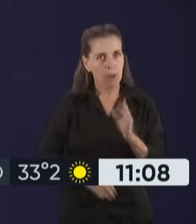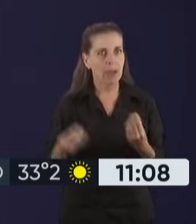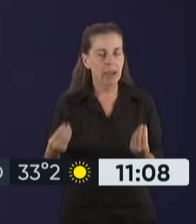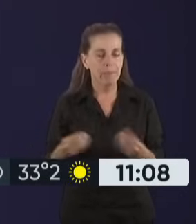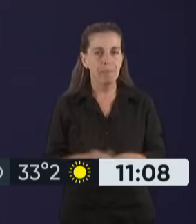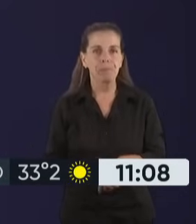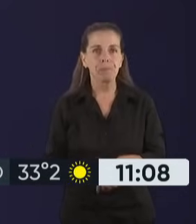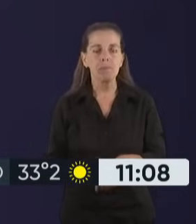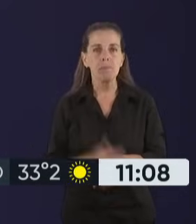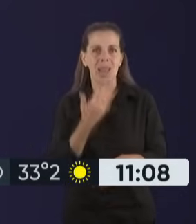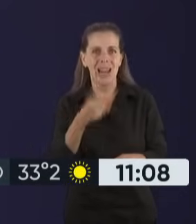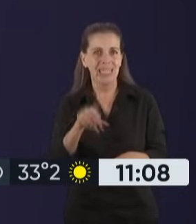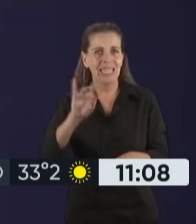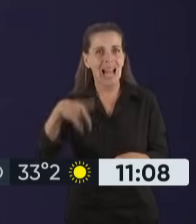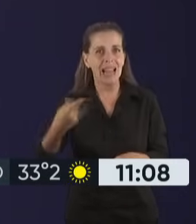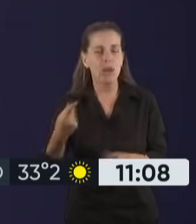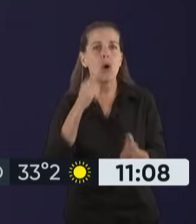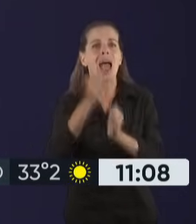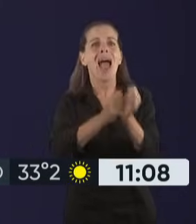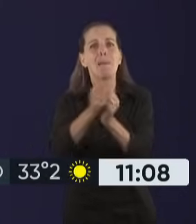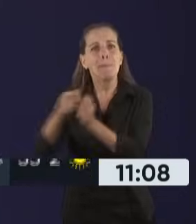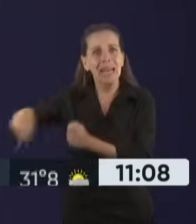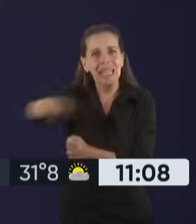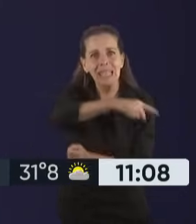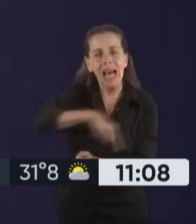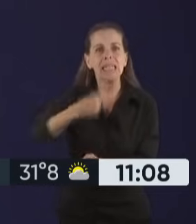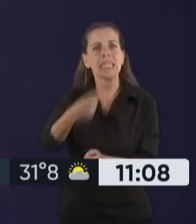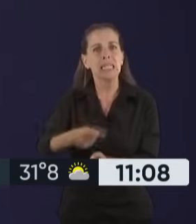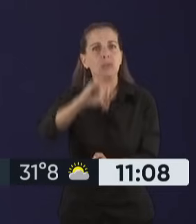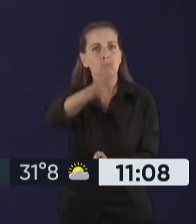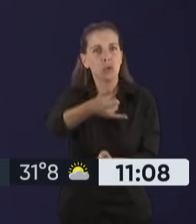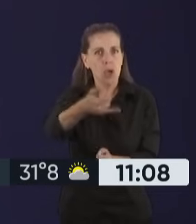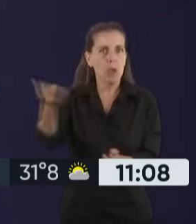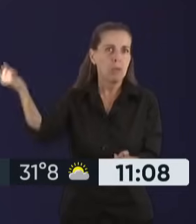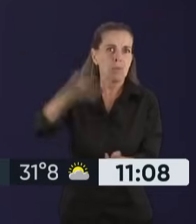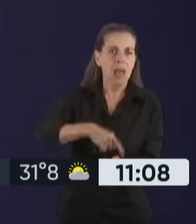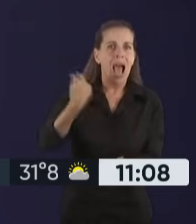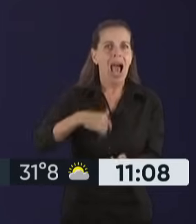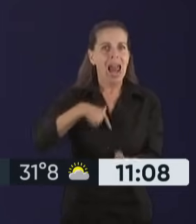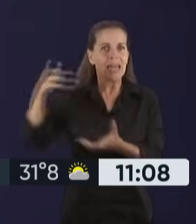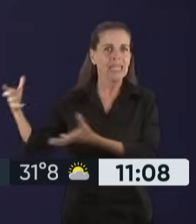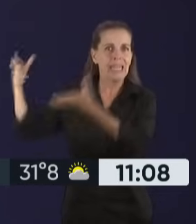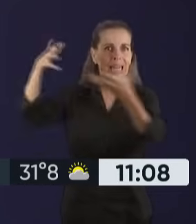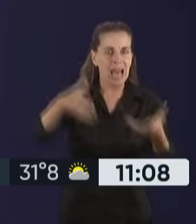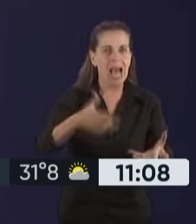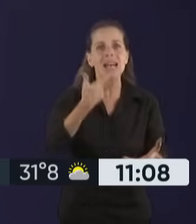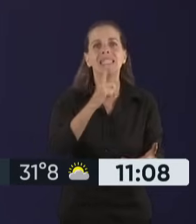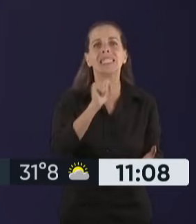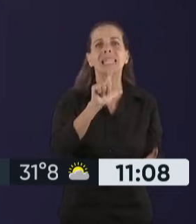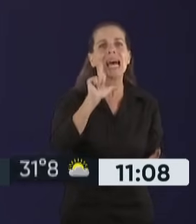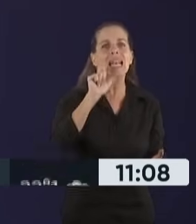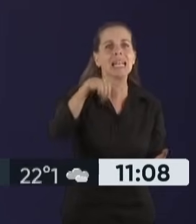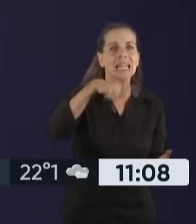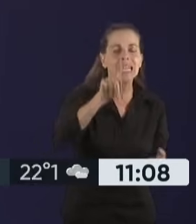promovió que empresas de primer nivel manifiesten su intención de venir a la Argentina, como lo es Starlink, Amazon Kuiper